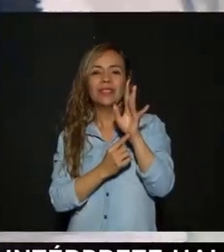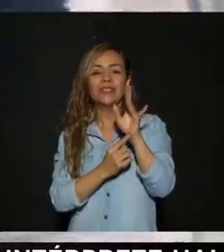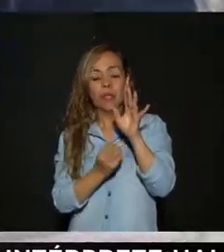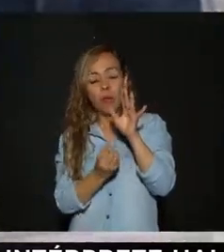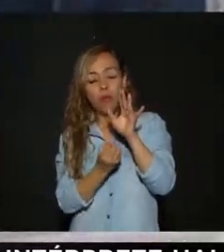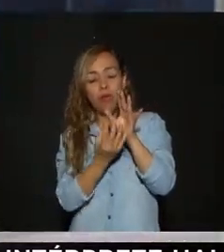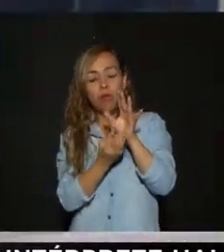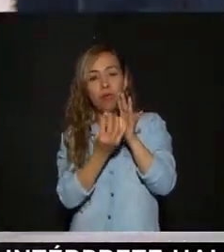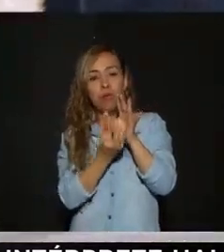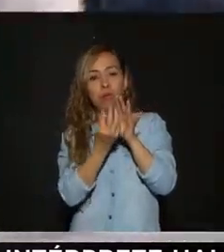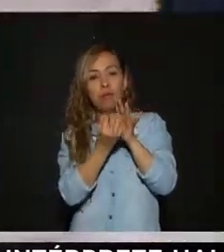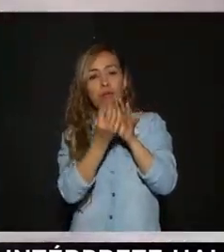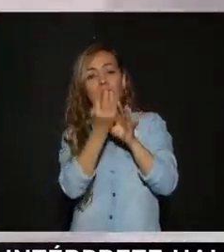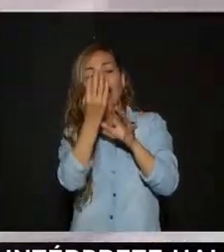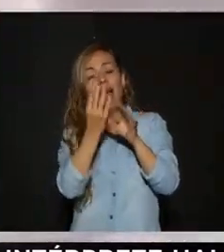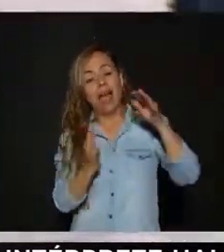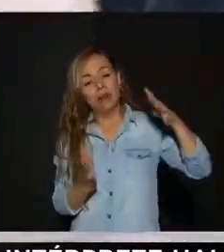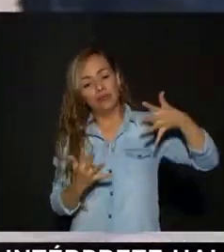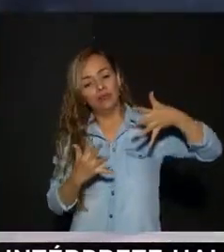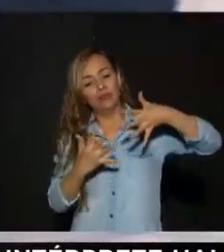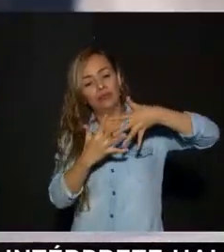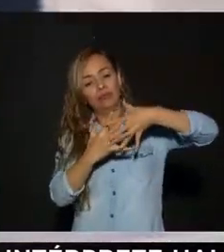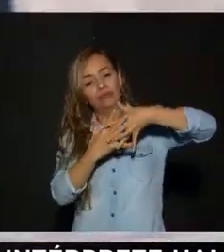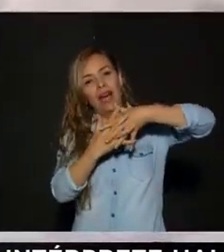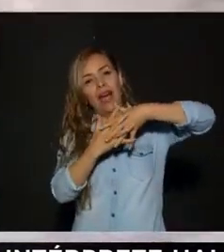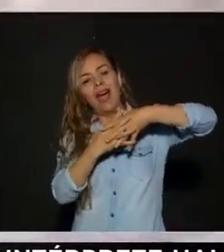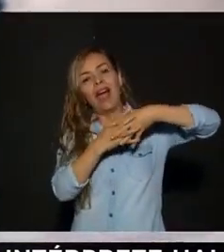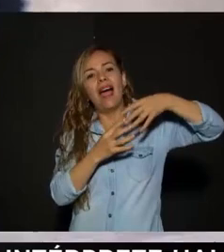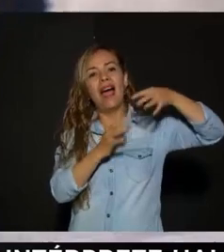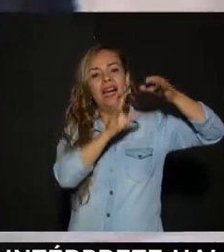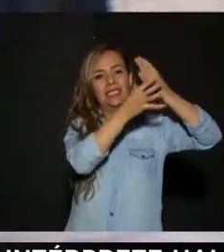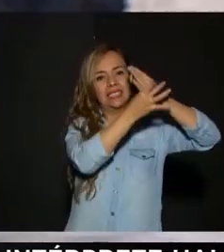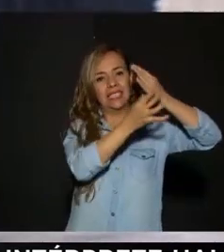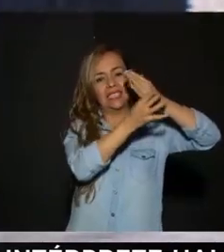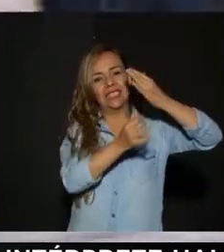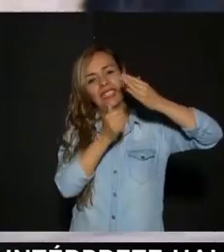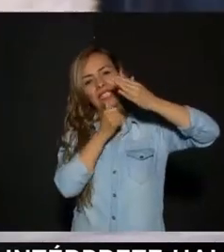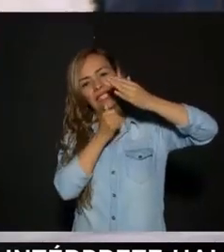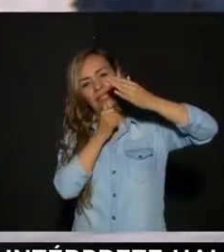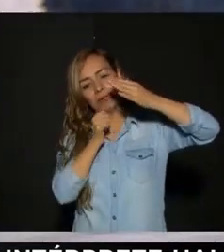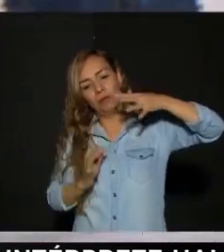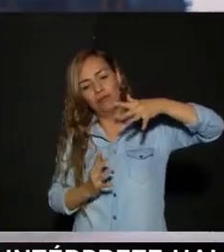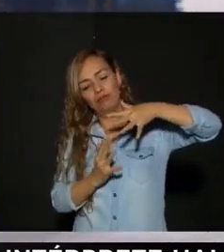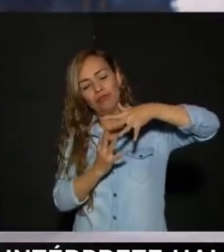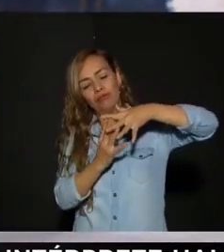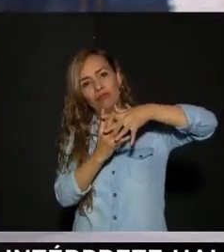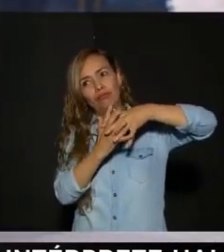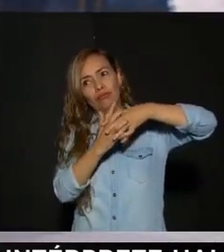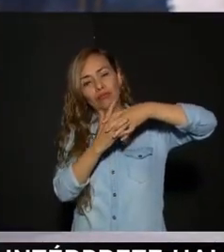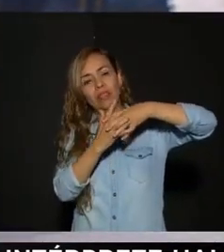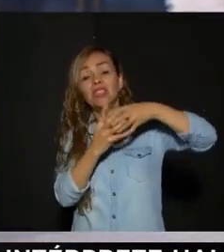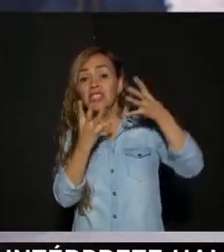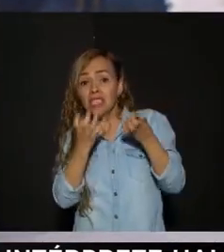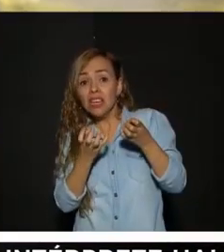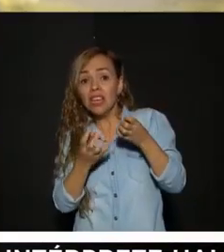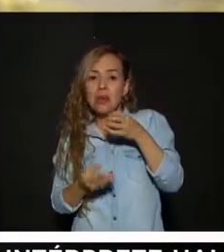agua. Sí. Y se convierte en lámpara de lava. Si quieres que el color sea un poquito más fuerte, le agregamos un poquito